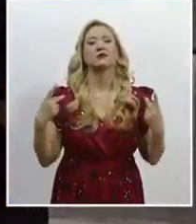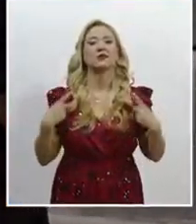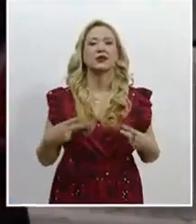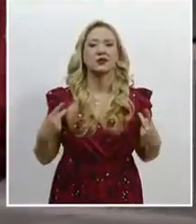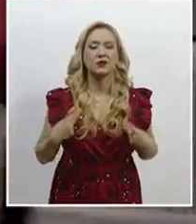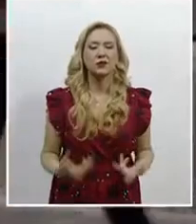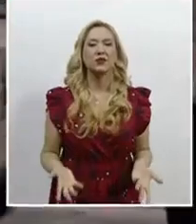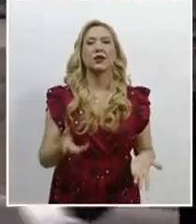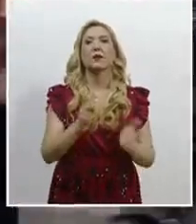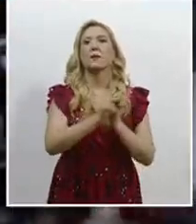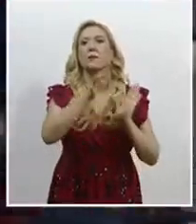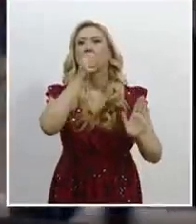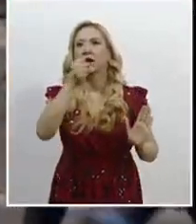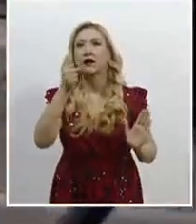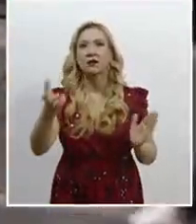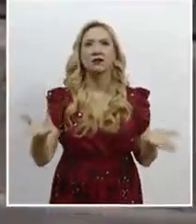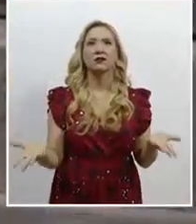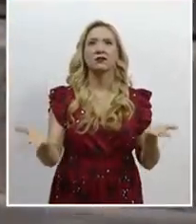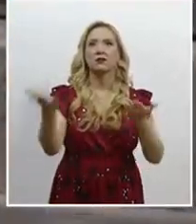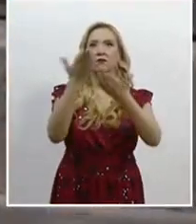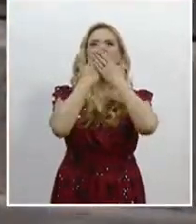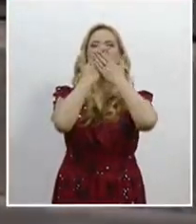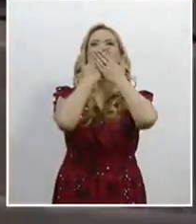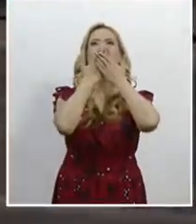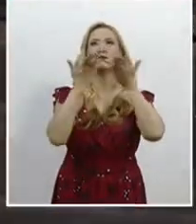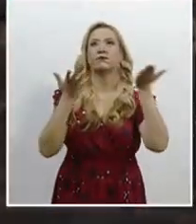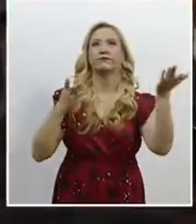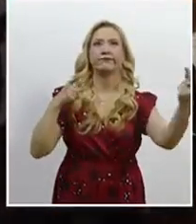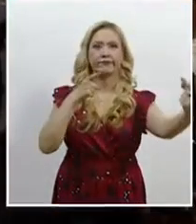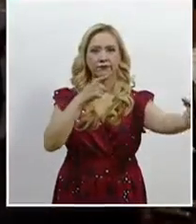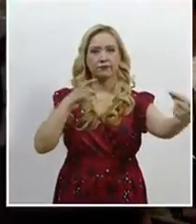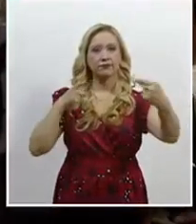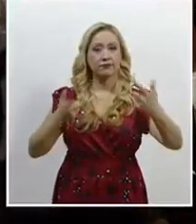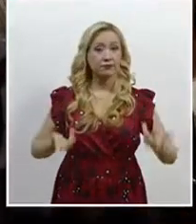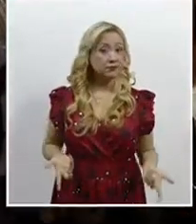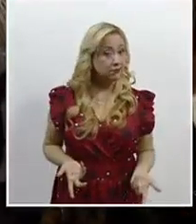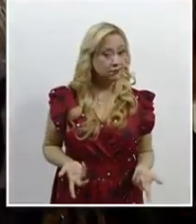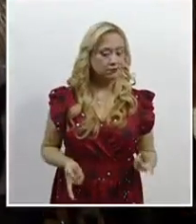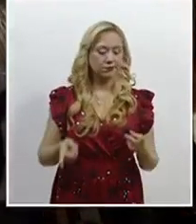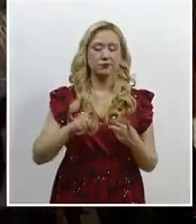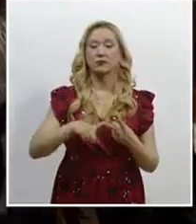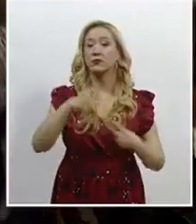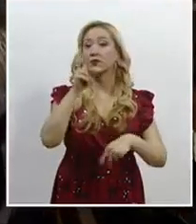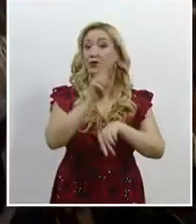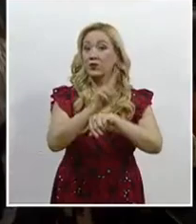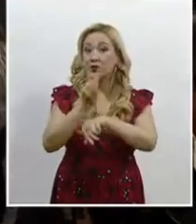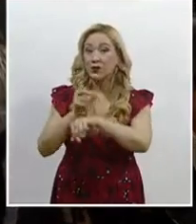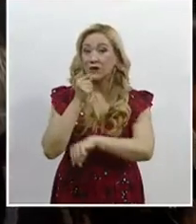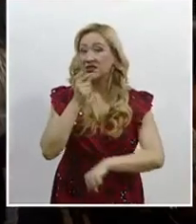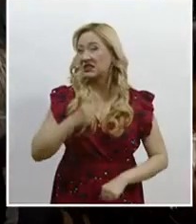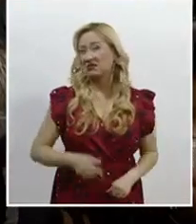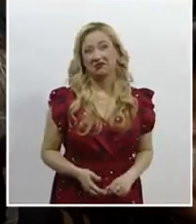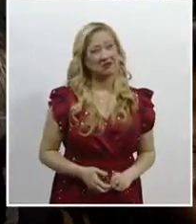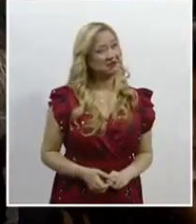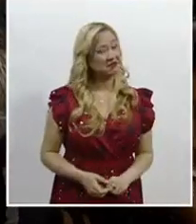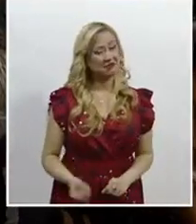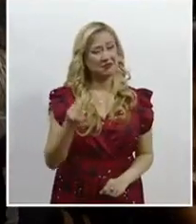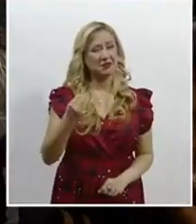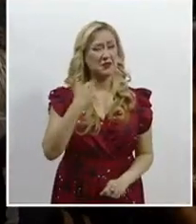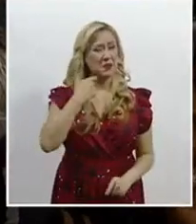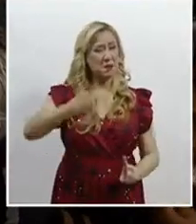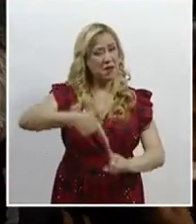prensa como contrapesos de los ejecutivos estatales. La seguridad continúa siendo uno de los mayores retos con altas tasas de homicidios